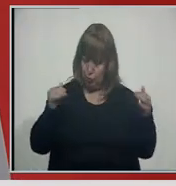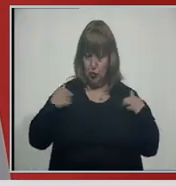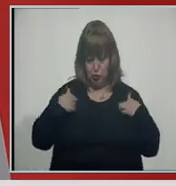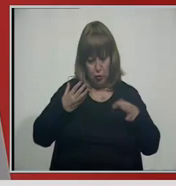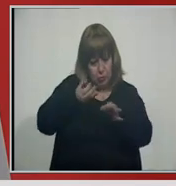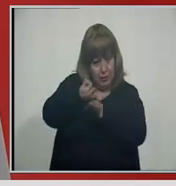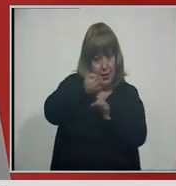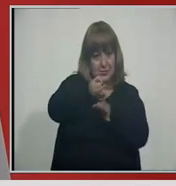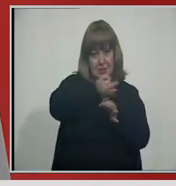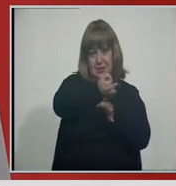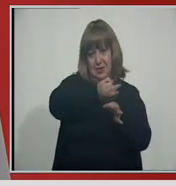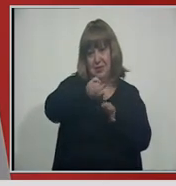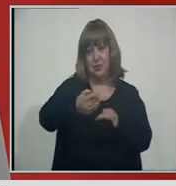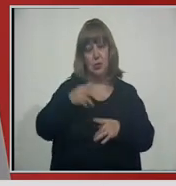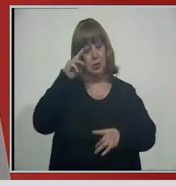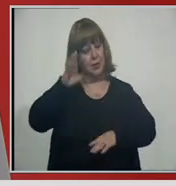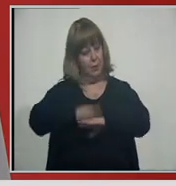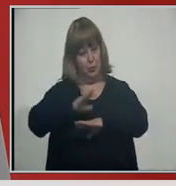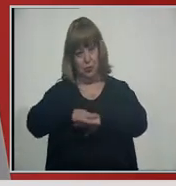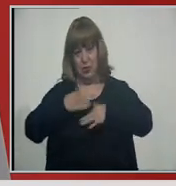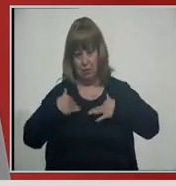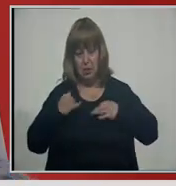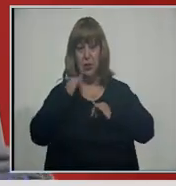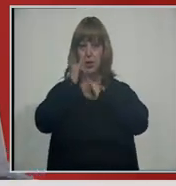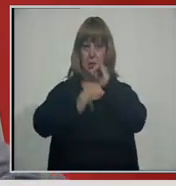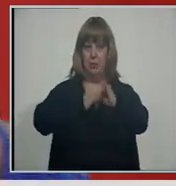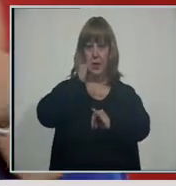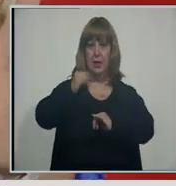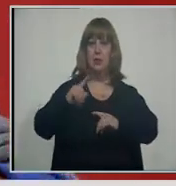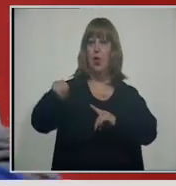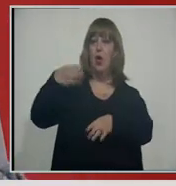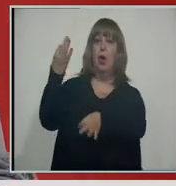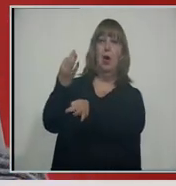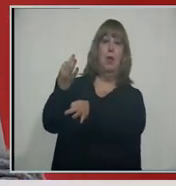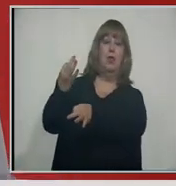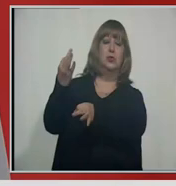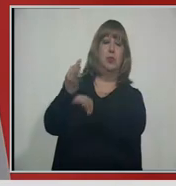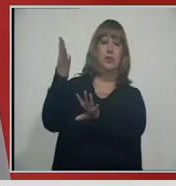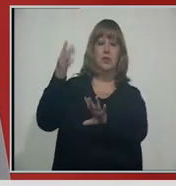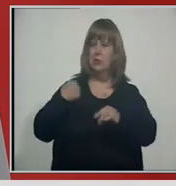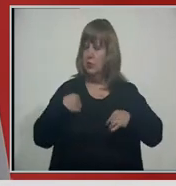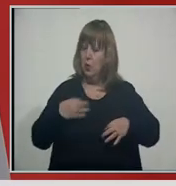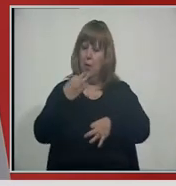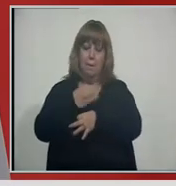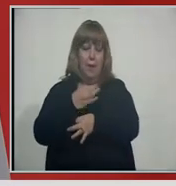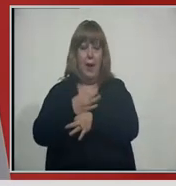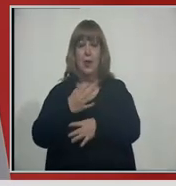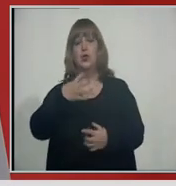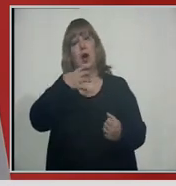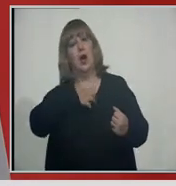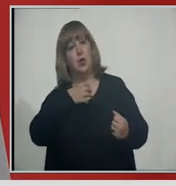de una manera muy responsable y no a que los demás maestros no no no entonces maestros alumnos